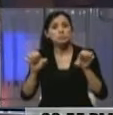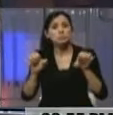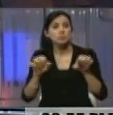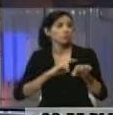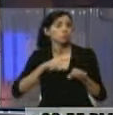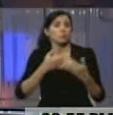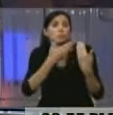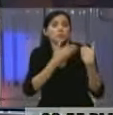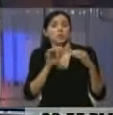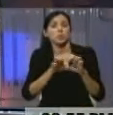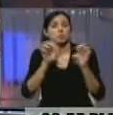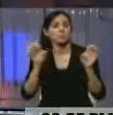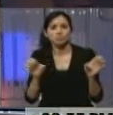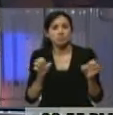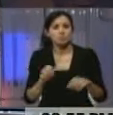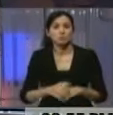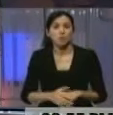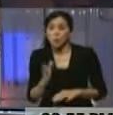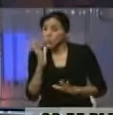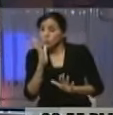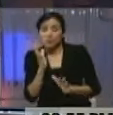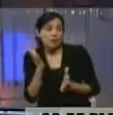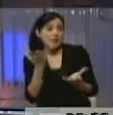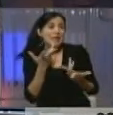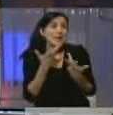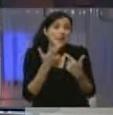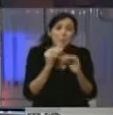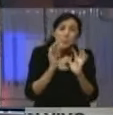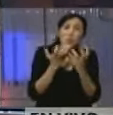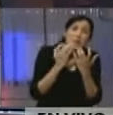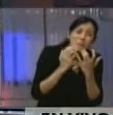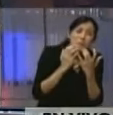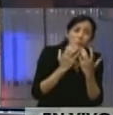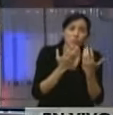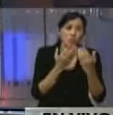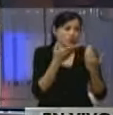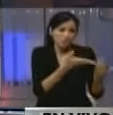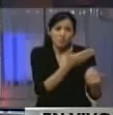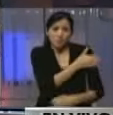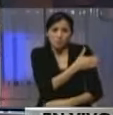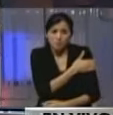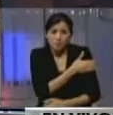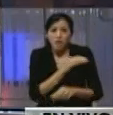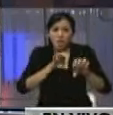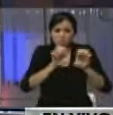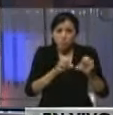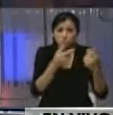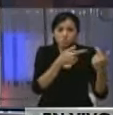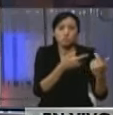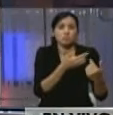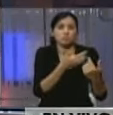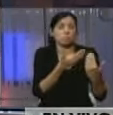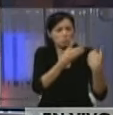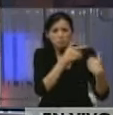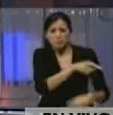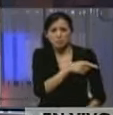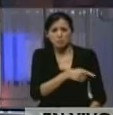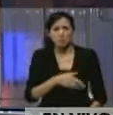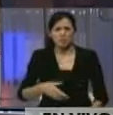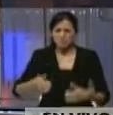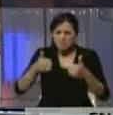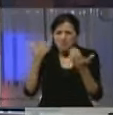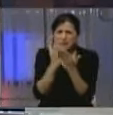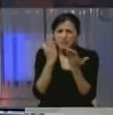nosotros. Si la educación dependiera de los pelucones, ¿ustedes creen que el año escolar se hubiera desarrollado bien, en paz,